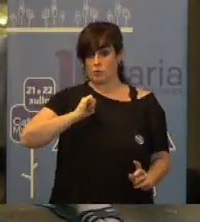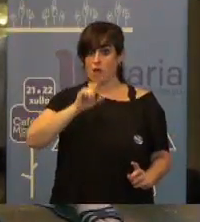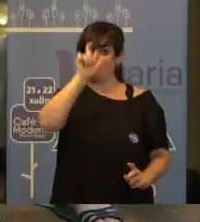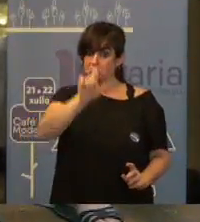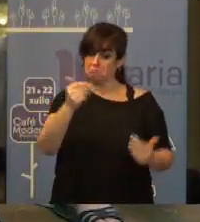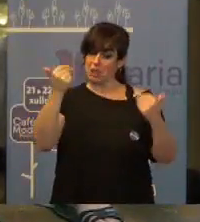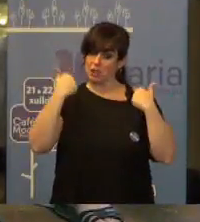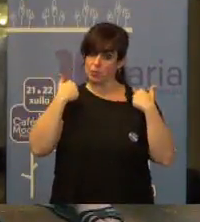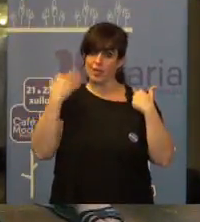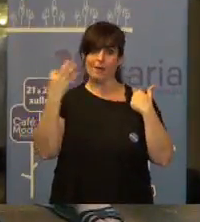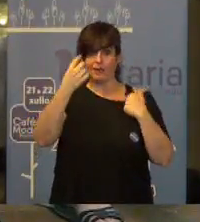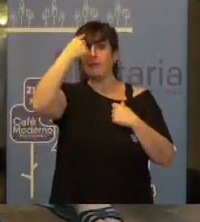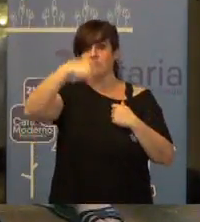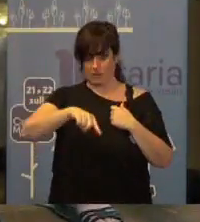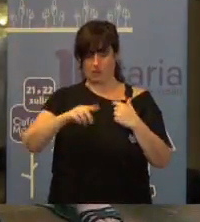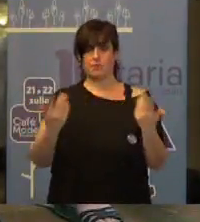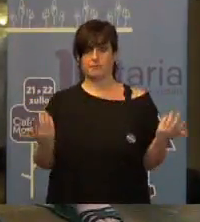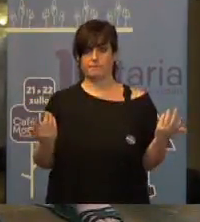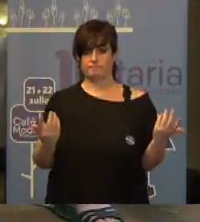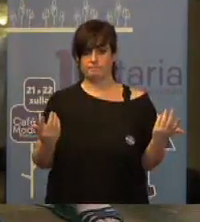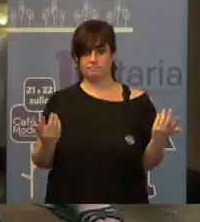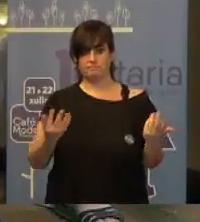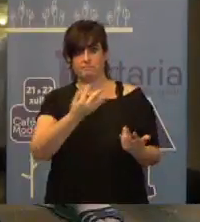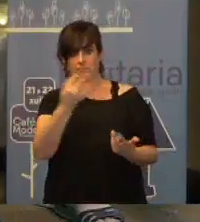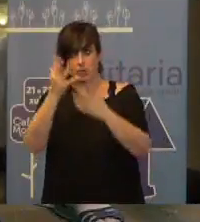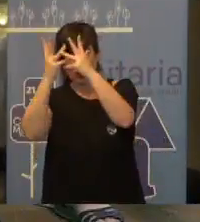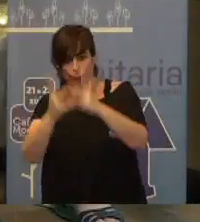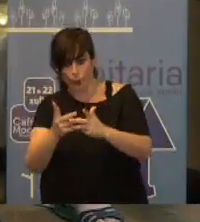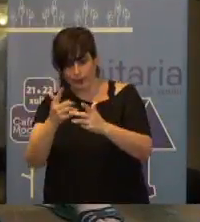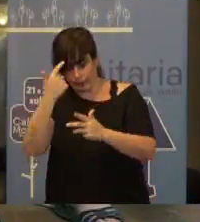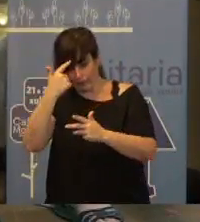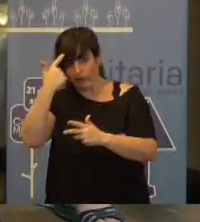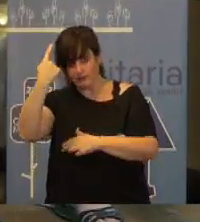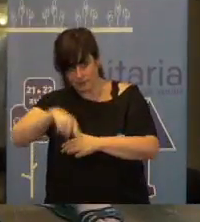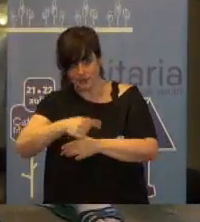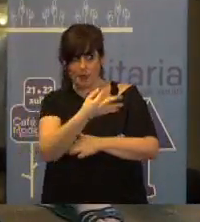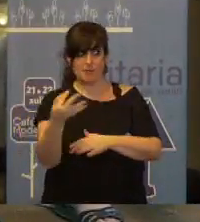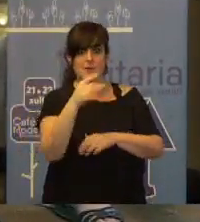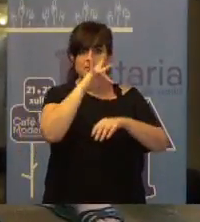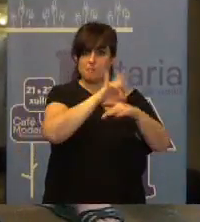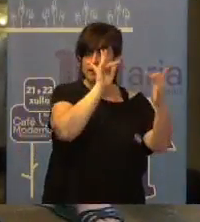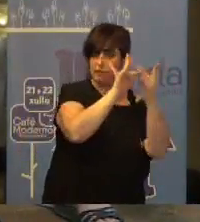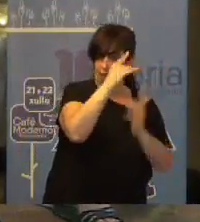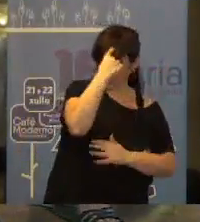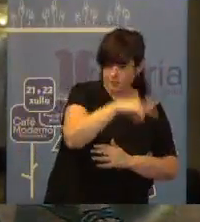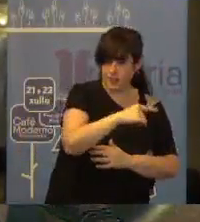hospital. E que saiba cadrar as contas, e que saiba tratar cos médicos, e como material, todo isto. Quero dicir,